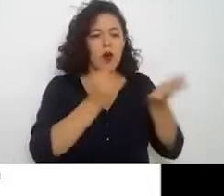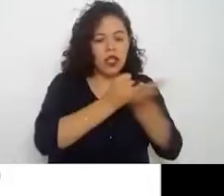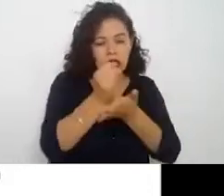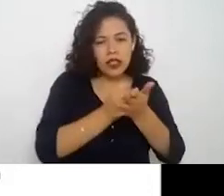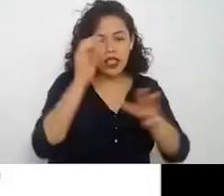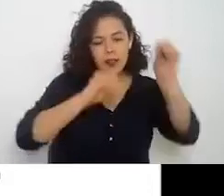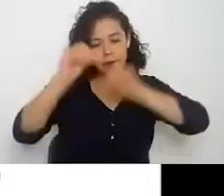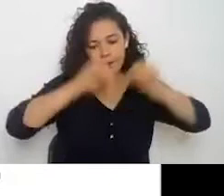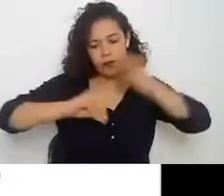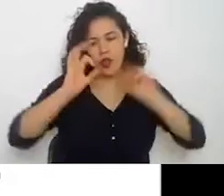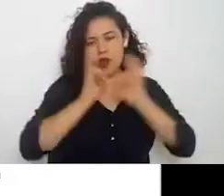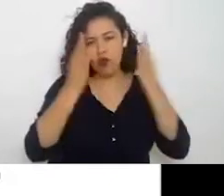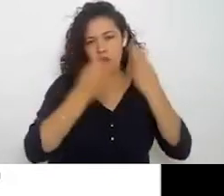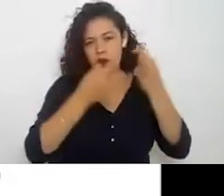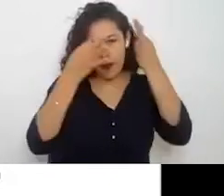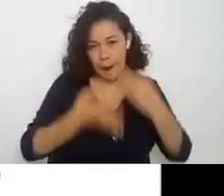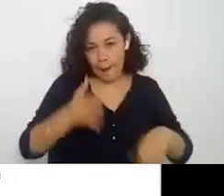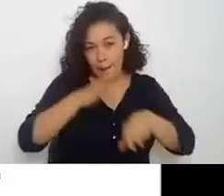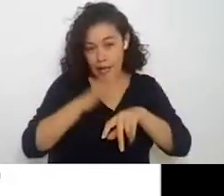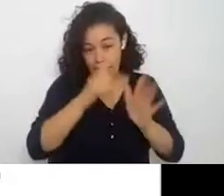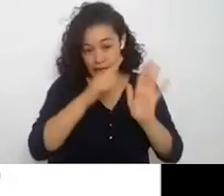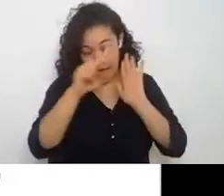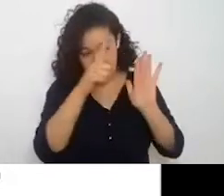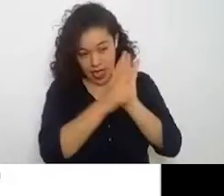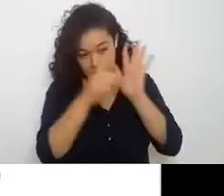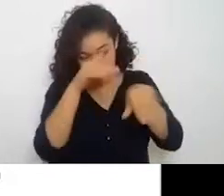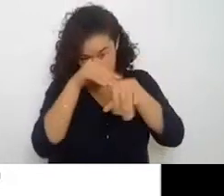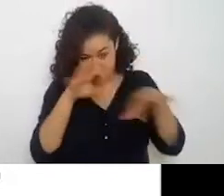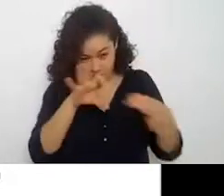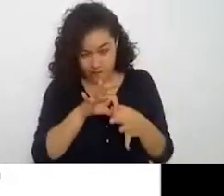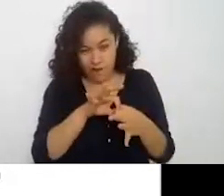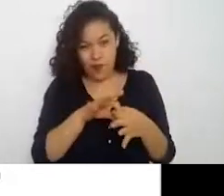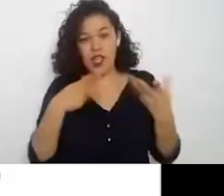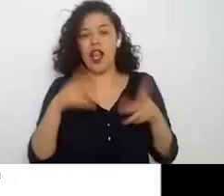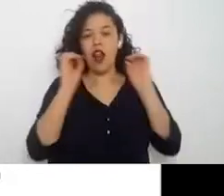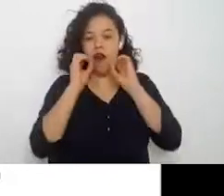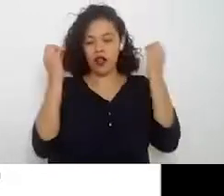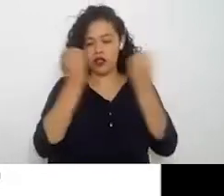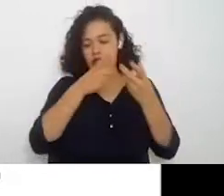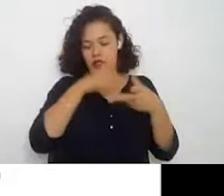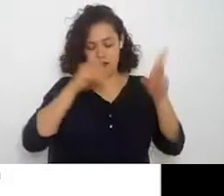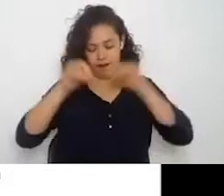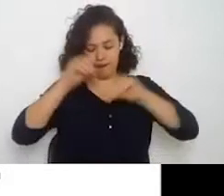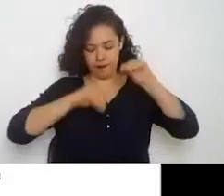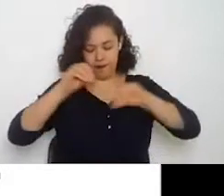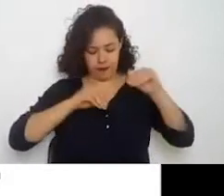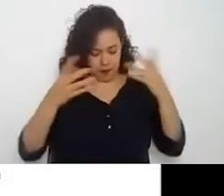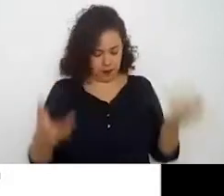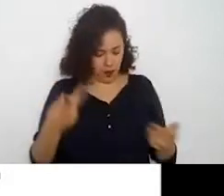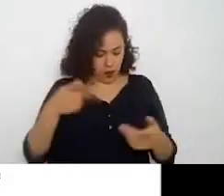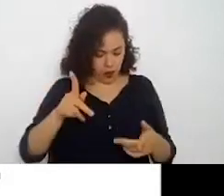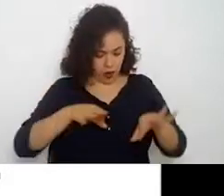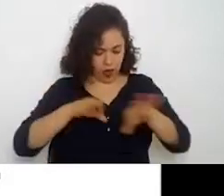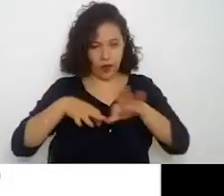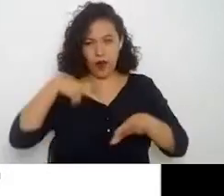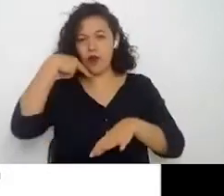las regulaciones, pues es la organización. Entonces, yo les recomiendo que es su trabajo voluntario, que sea